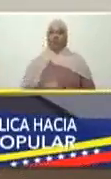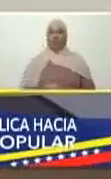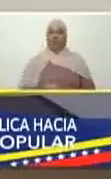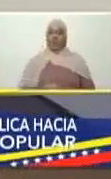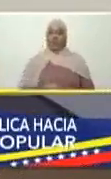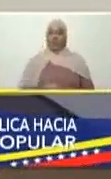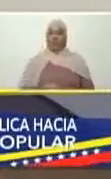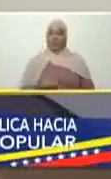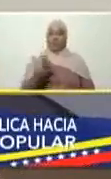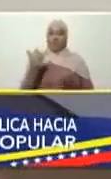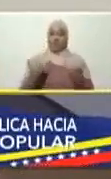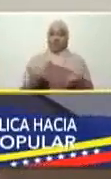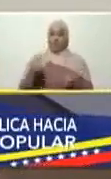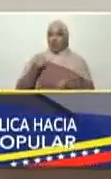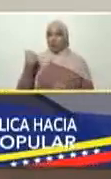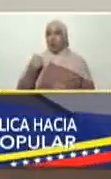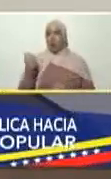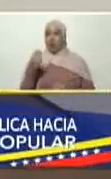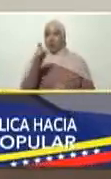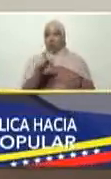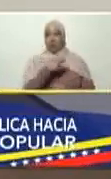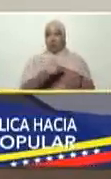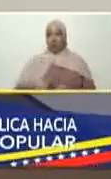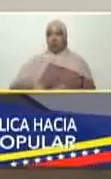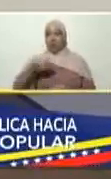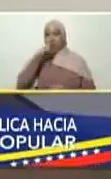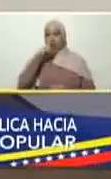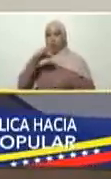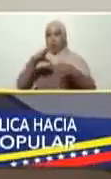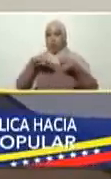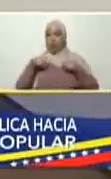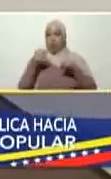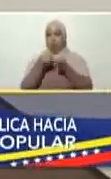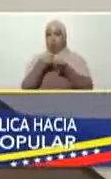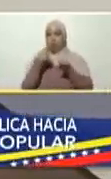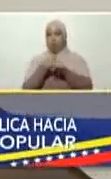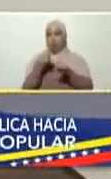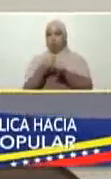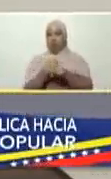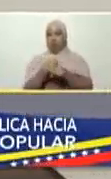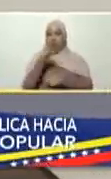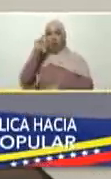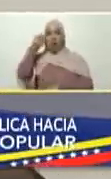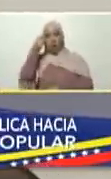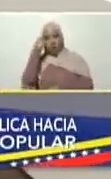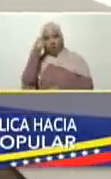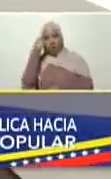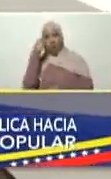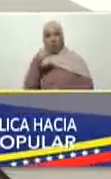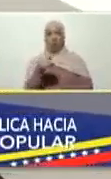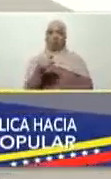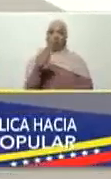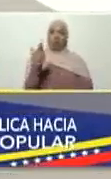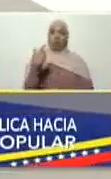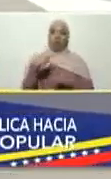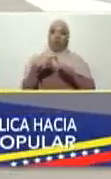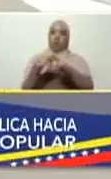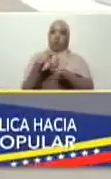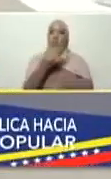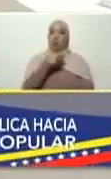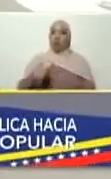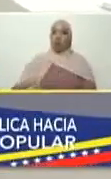recordar eso, y que no es cualquier cosa, y que usted asumió ese compromiso, porque usted lo recordaba, usted decía, te lo encomiendo como mi vida, o sea,